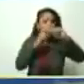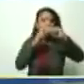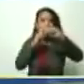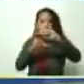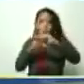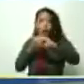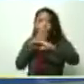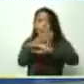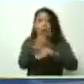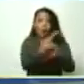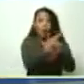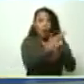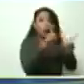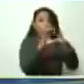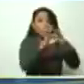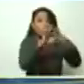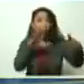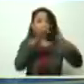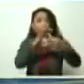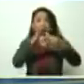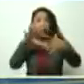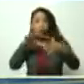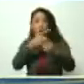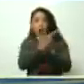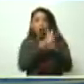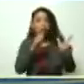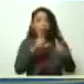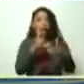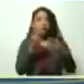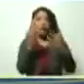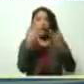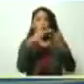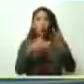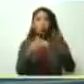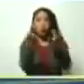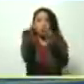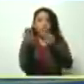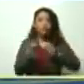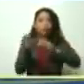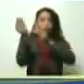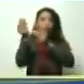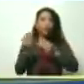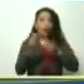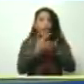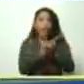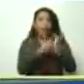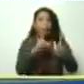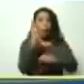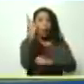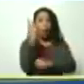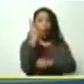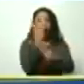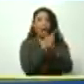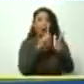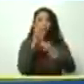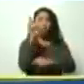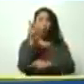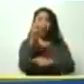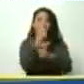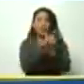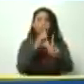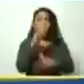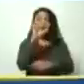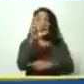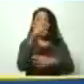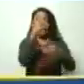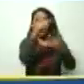ir liberando los recursos liberando liberación 1 liberación 2 liberación